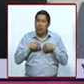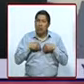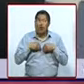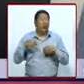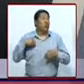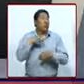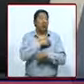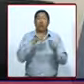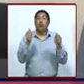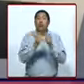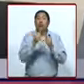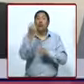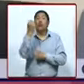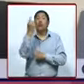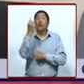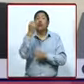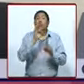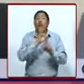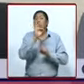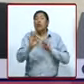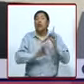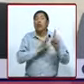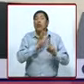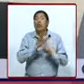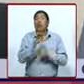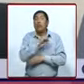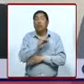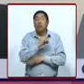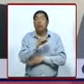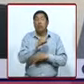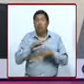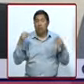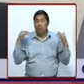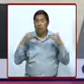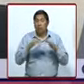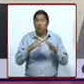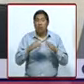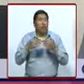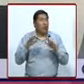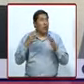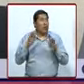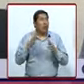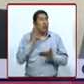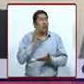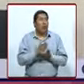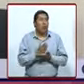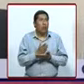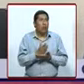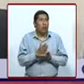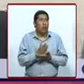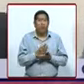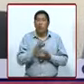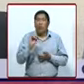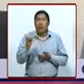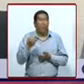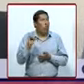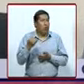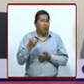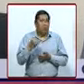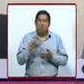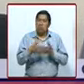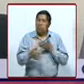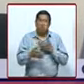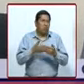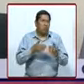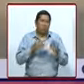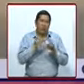11 federaciones que han estado presentes en este Congreso Nacional. Es evidente que ya el paro, ni aunque haya negociaciones con el